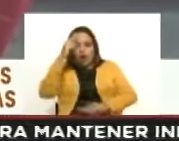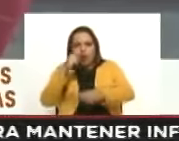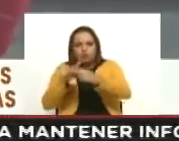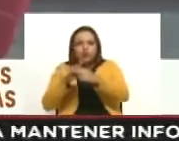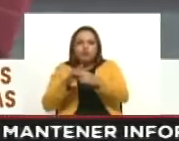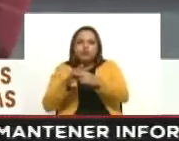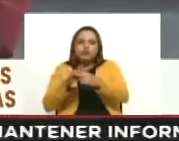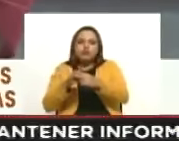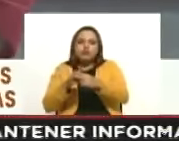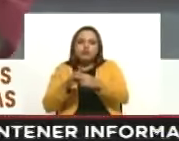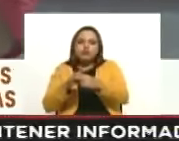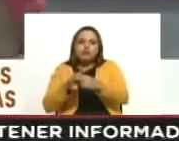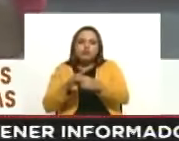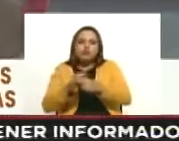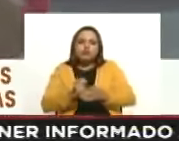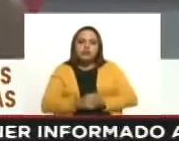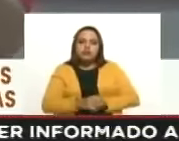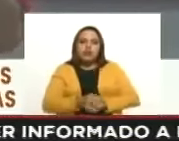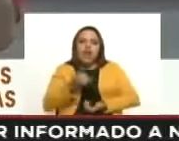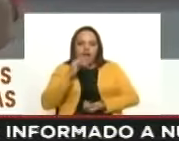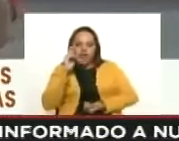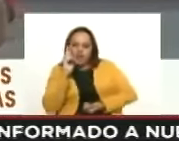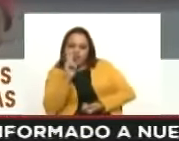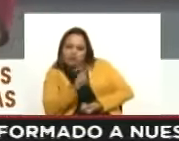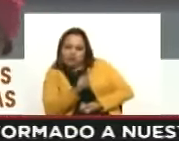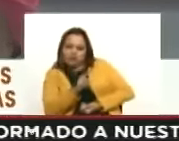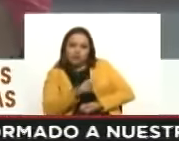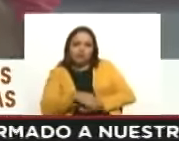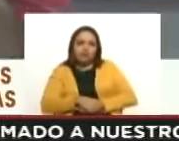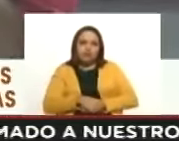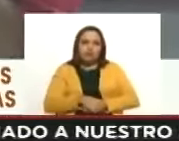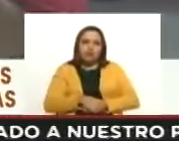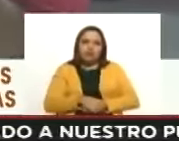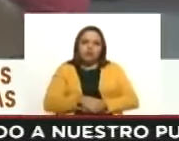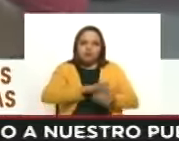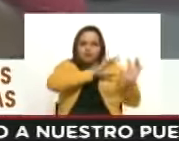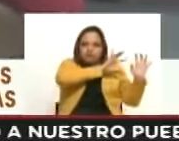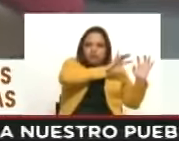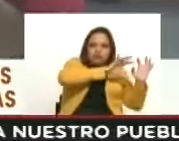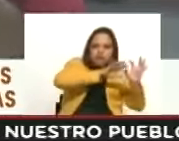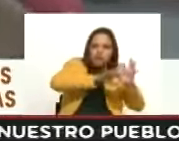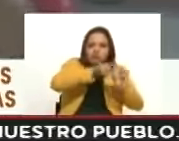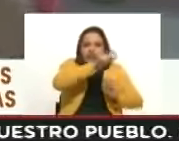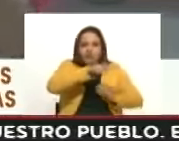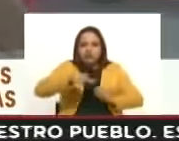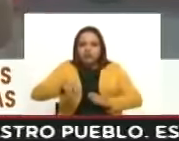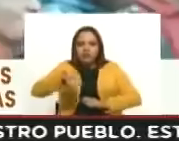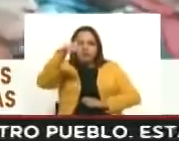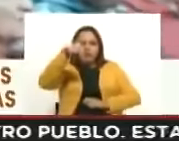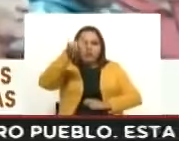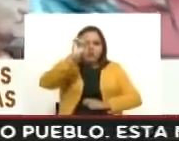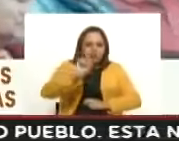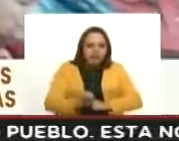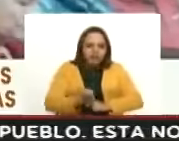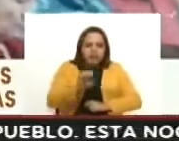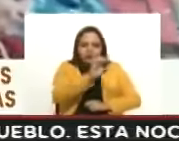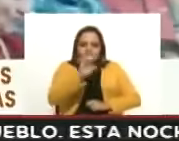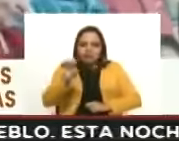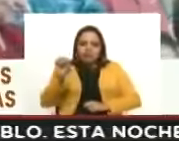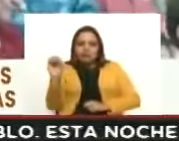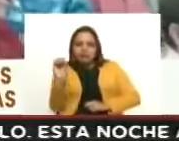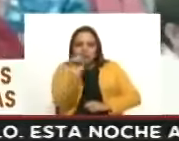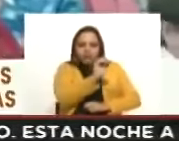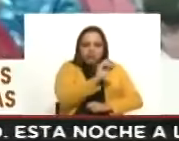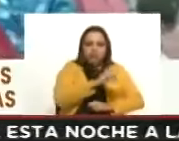llama? Viendo que venía gente del norte, del sur, del este,